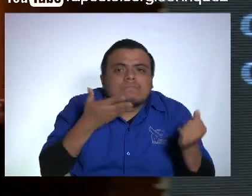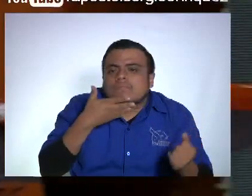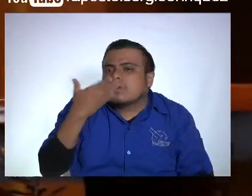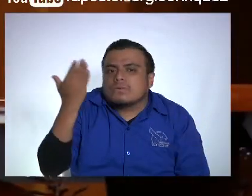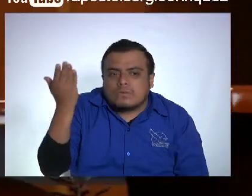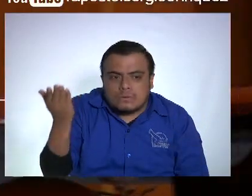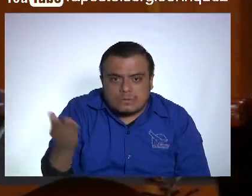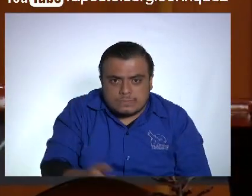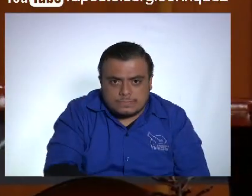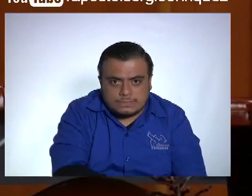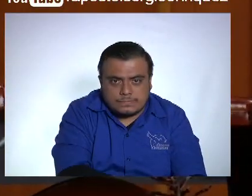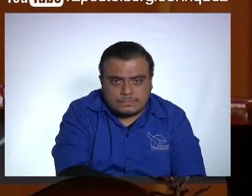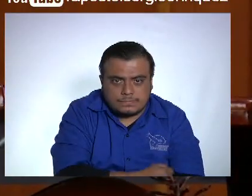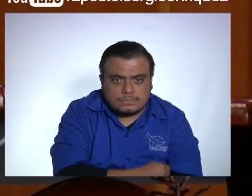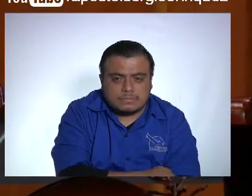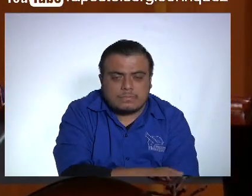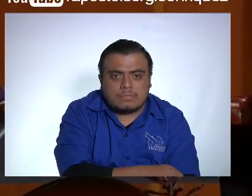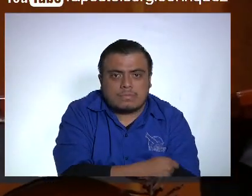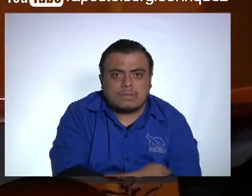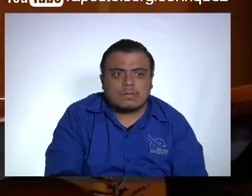perfume.